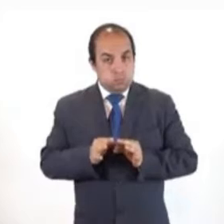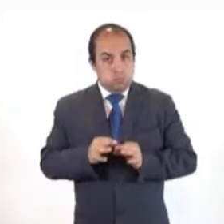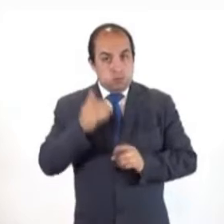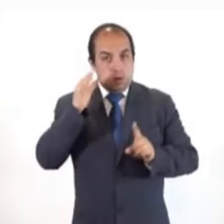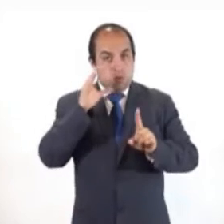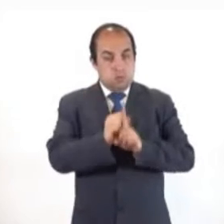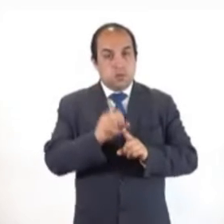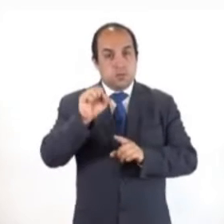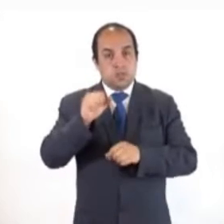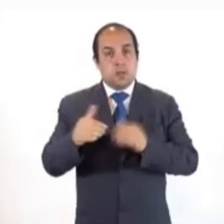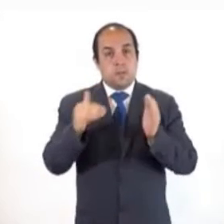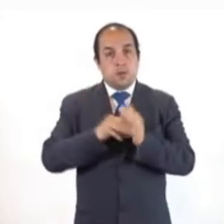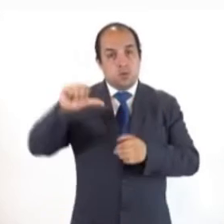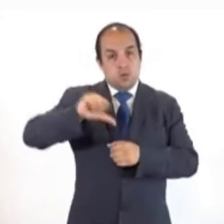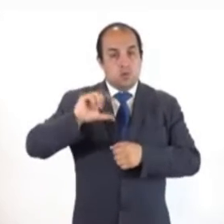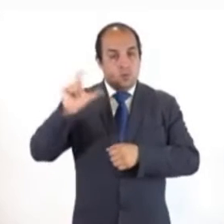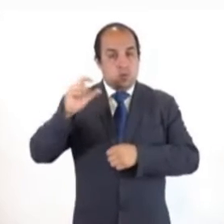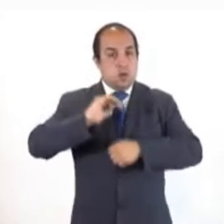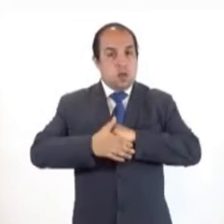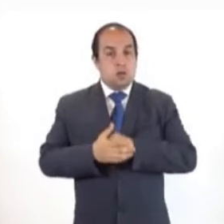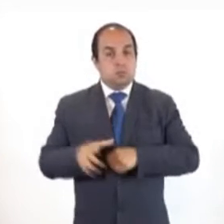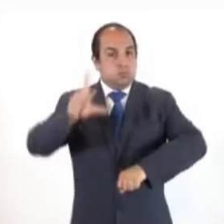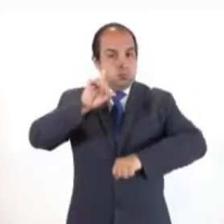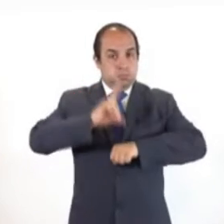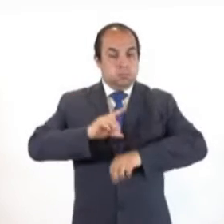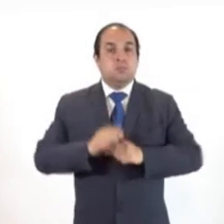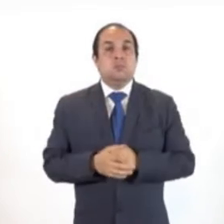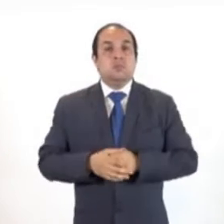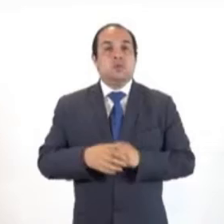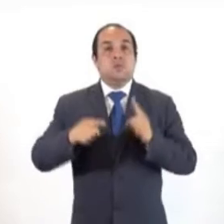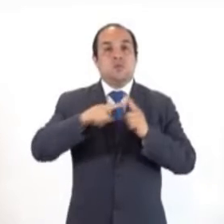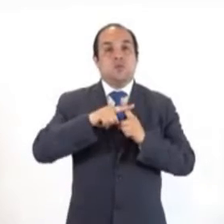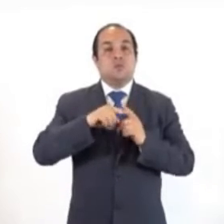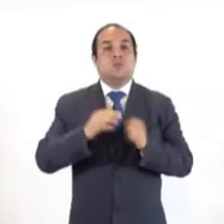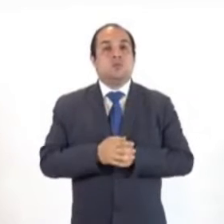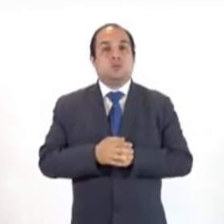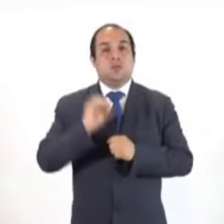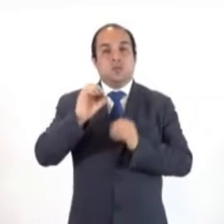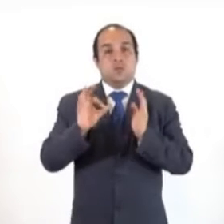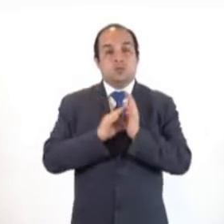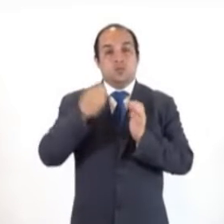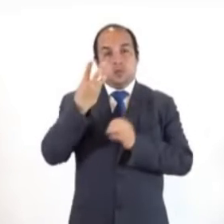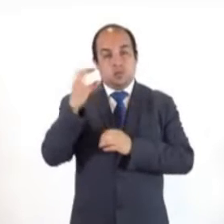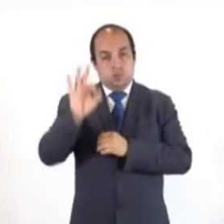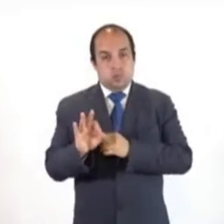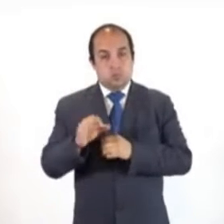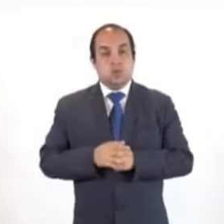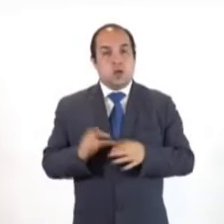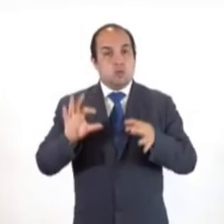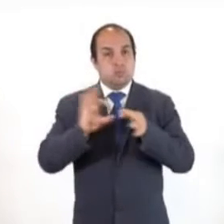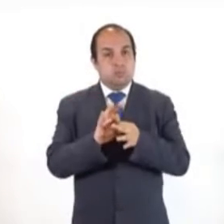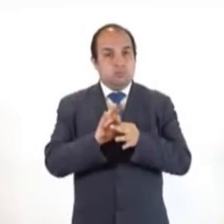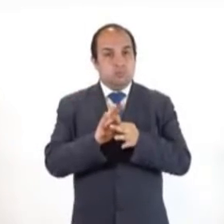esa meta de 60,000 el día de hoy, cuando termine la jornada, y una positividad acumulada del 7.03%, que es consistente con lo que estamos